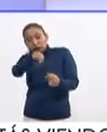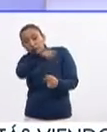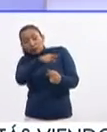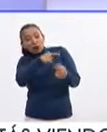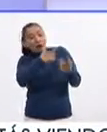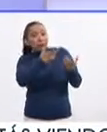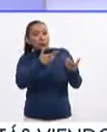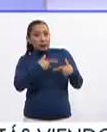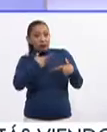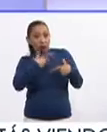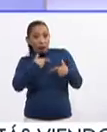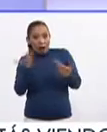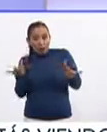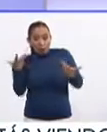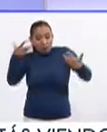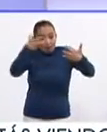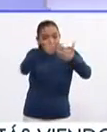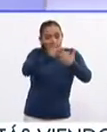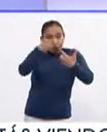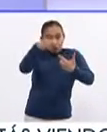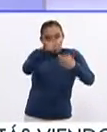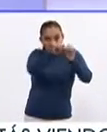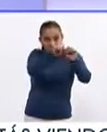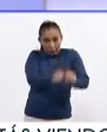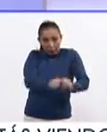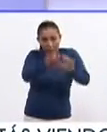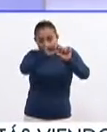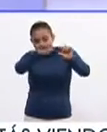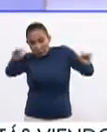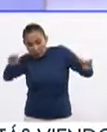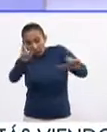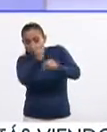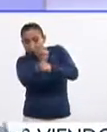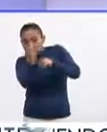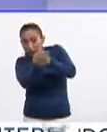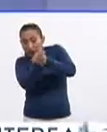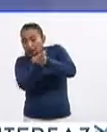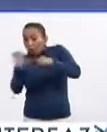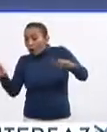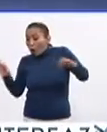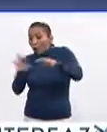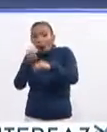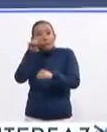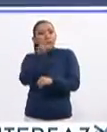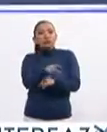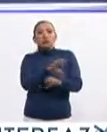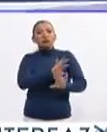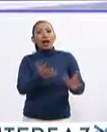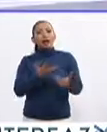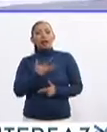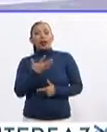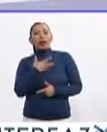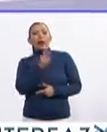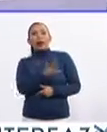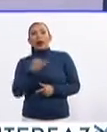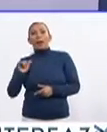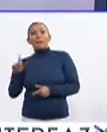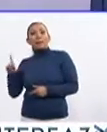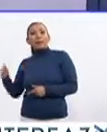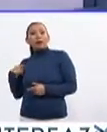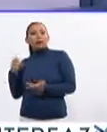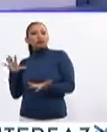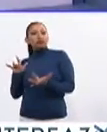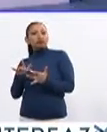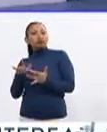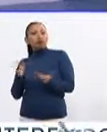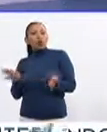el consumidor ajuste sus sistemas de medición o con los que actualmente se cuenta funciona esta aplicación que estás